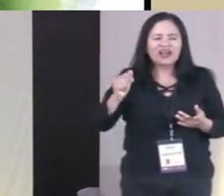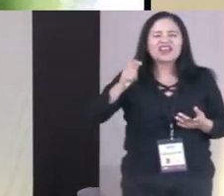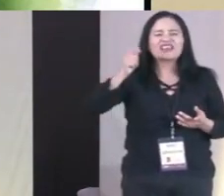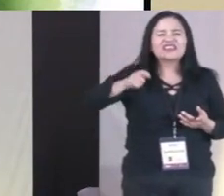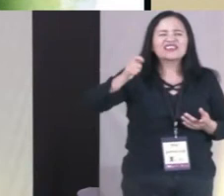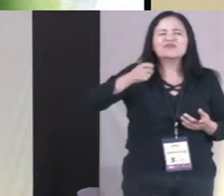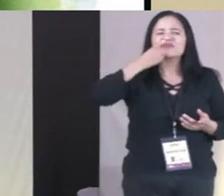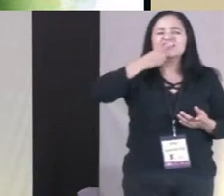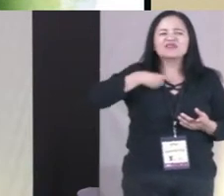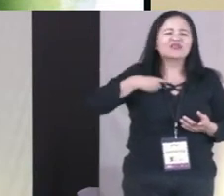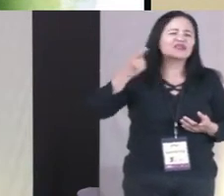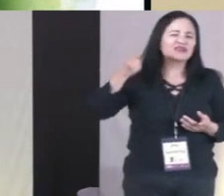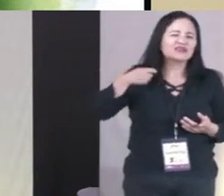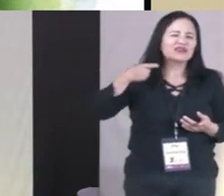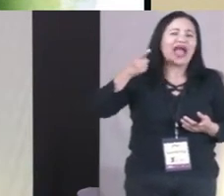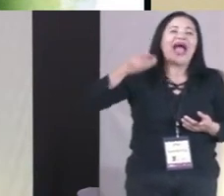un